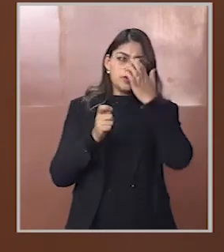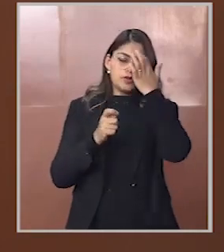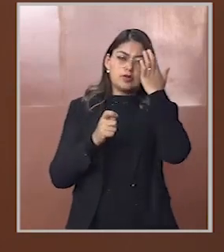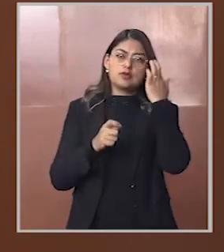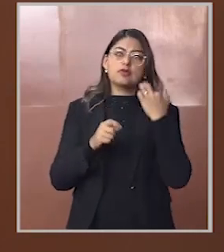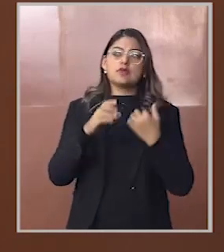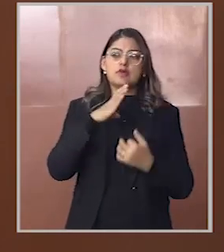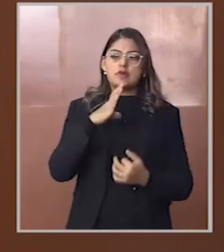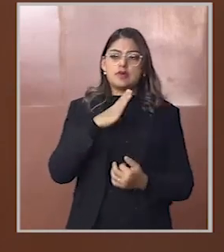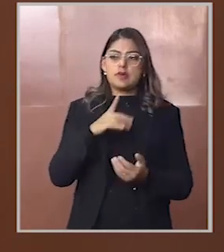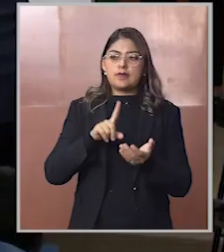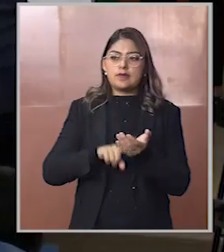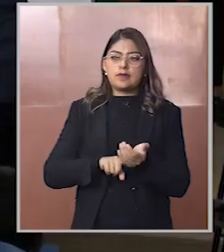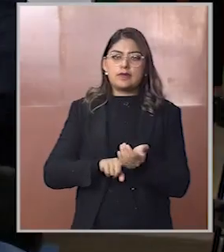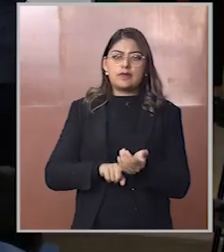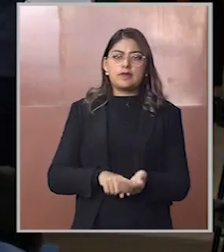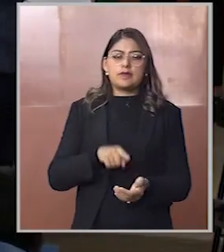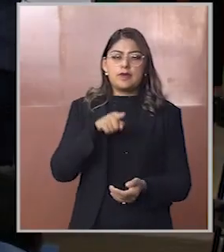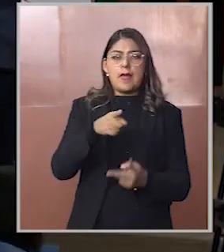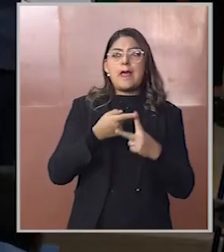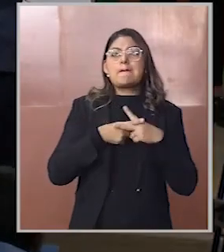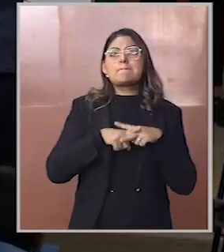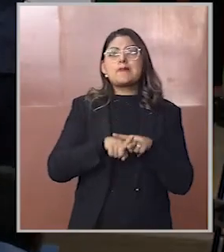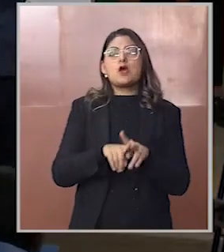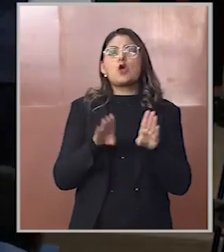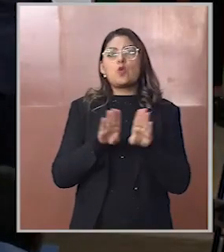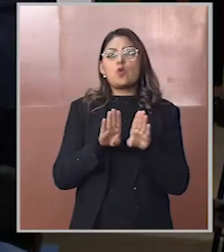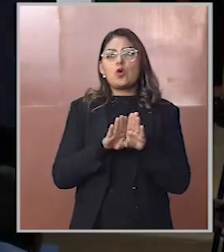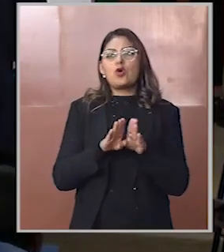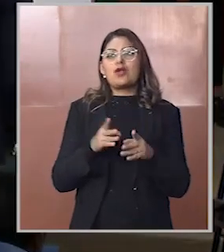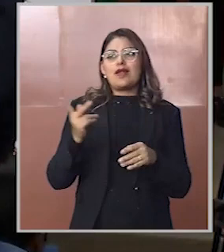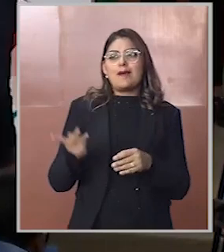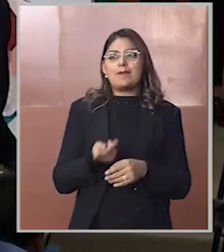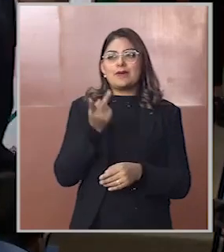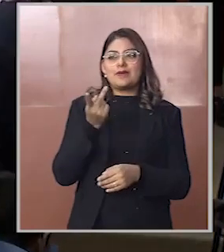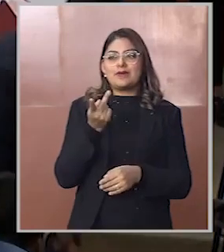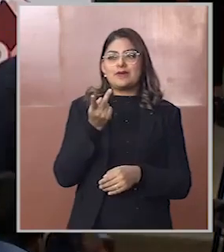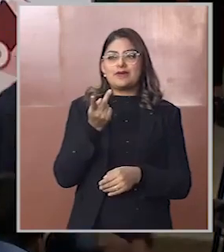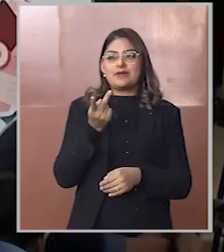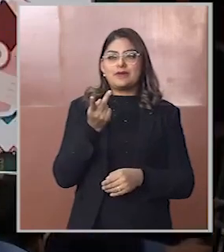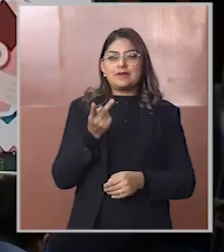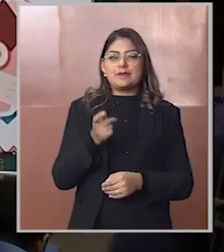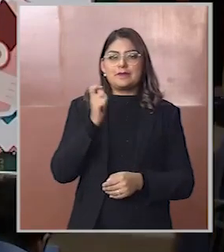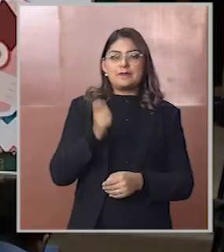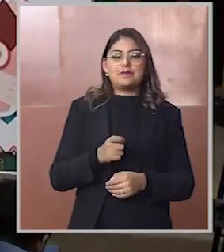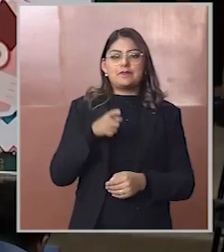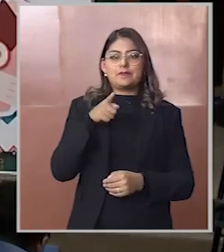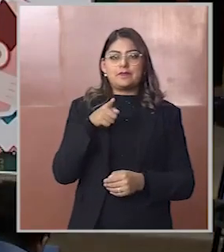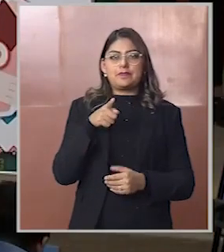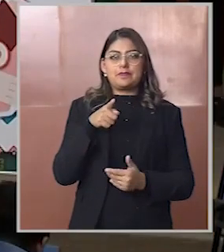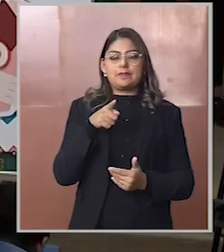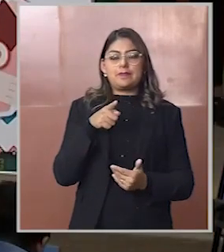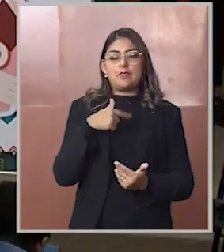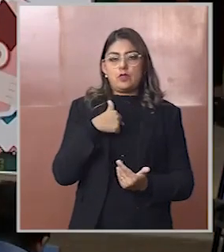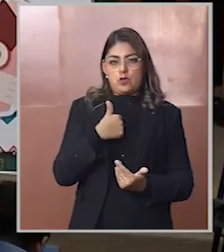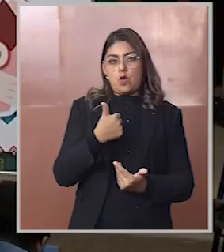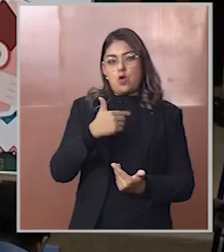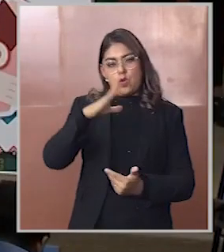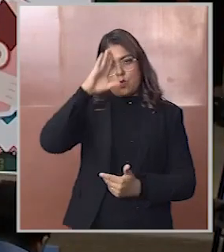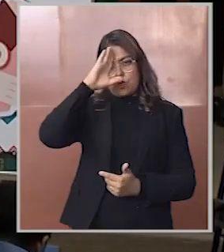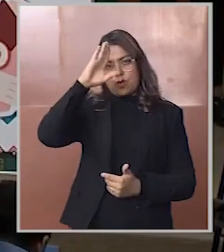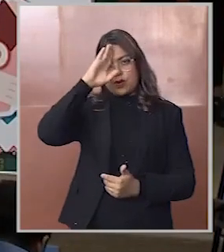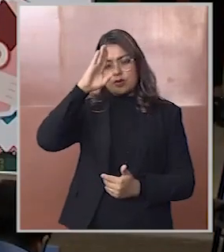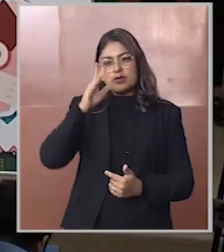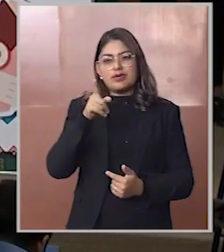efectivamente se se comenzó con con esta pregunta no de de acercarnos tal pero digo creo que ahí hubo